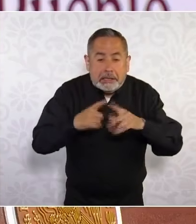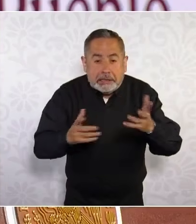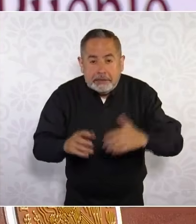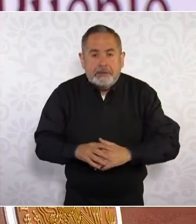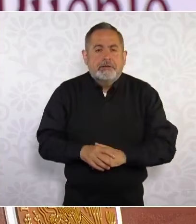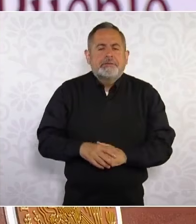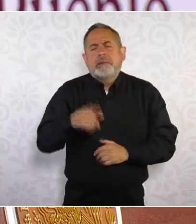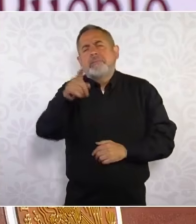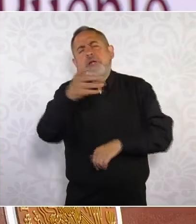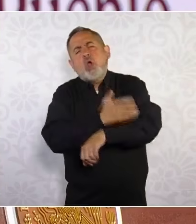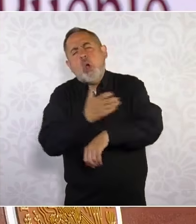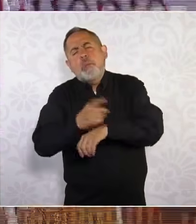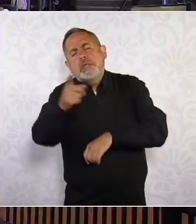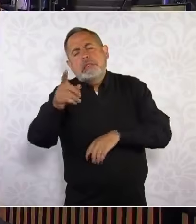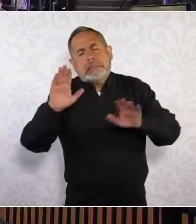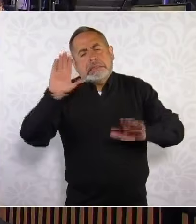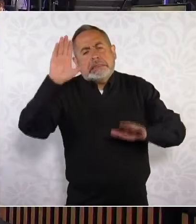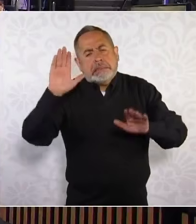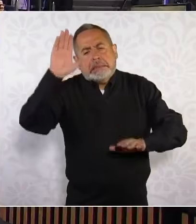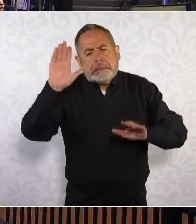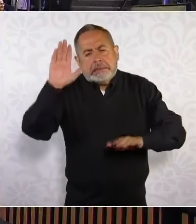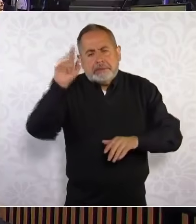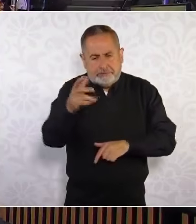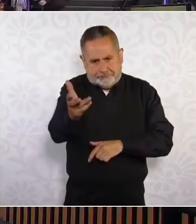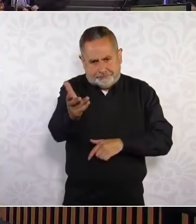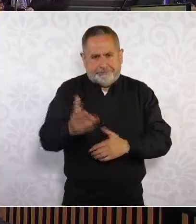A ver, el compañero que desde hace rato estaba queriendo preguntar.